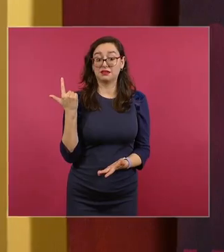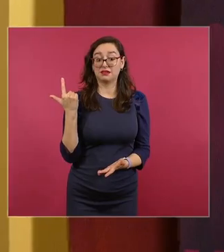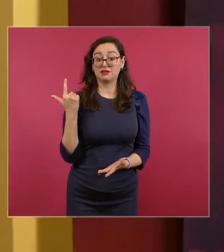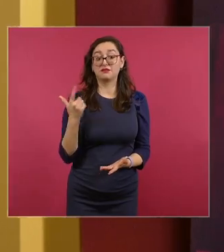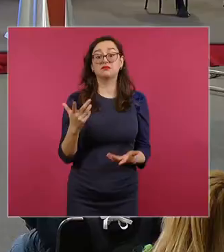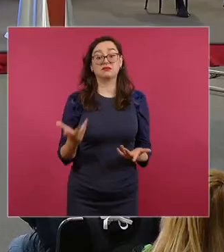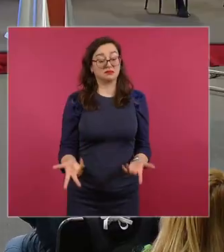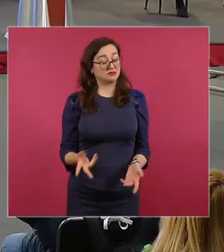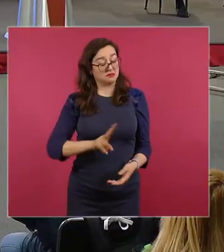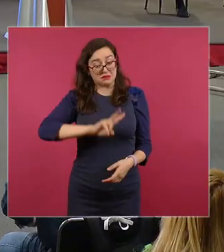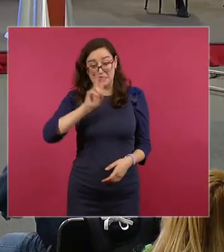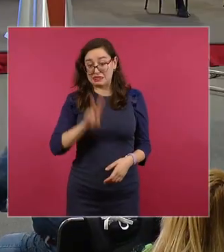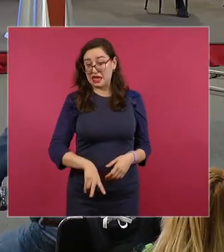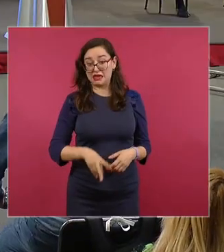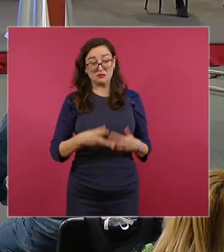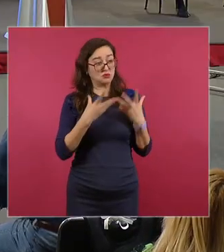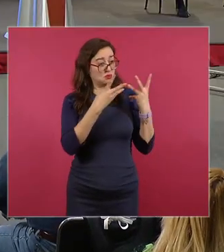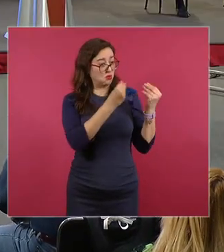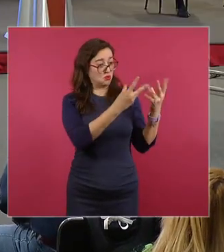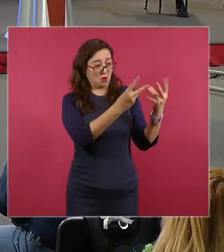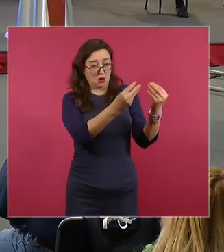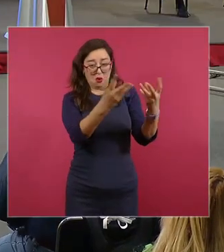es una pandemia,